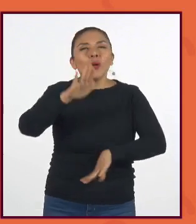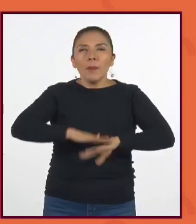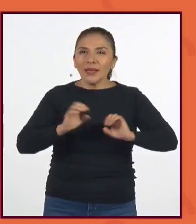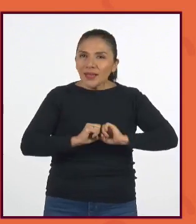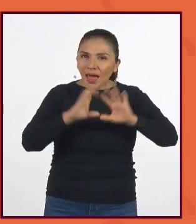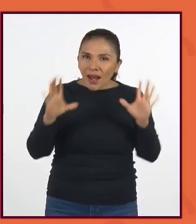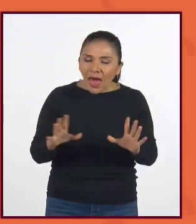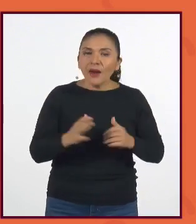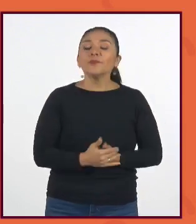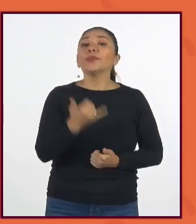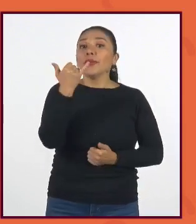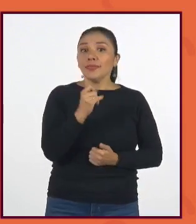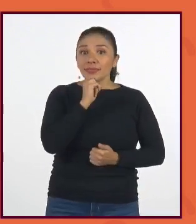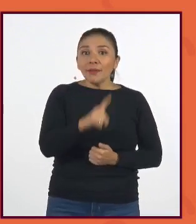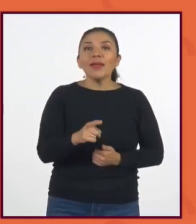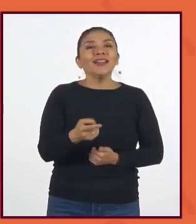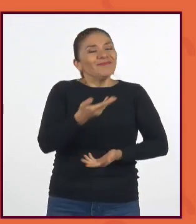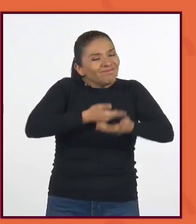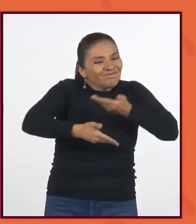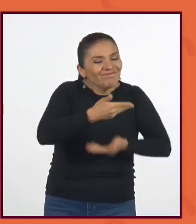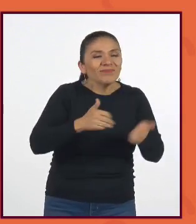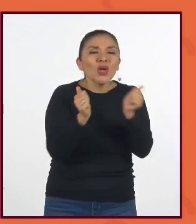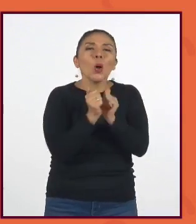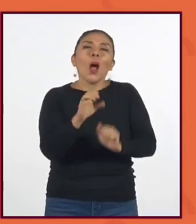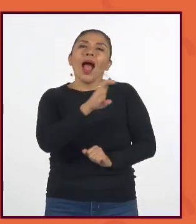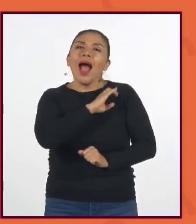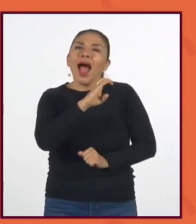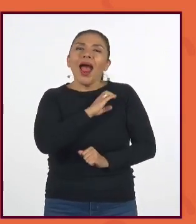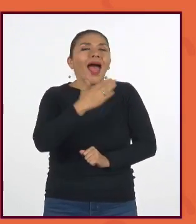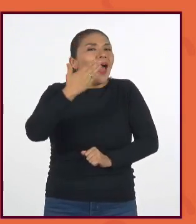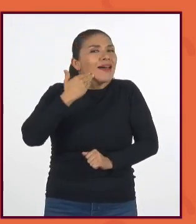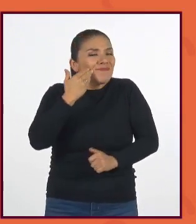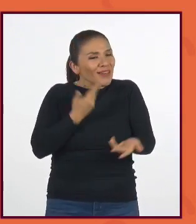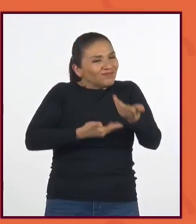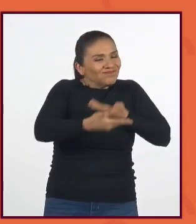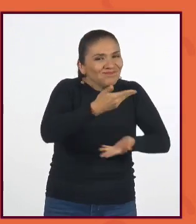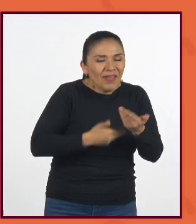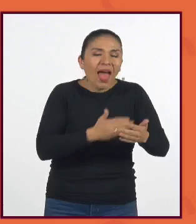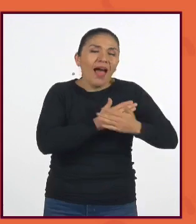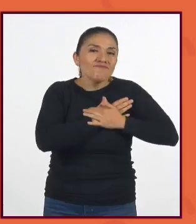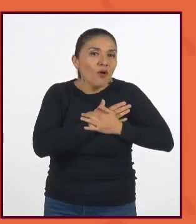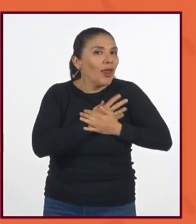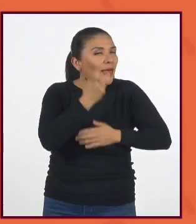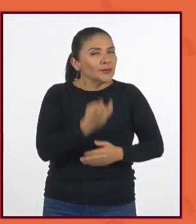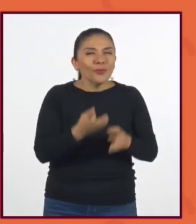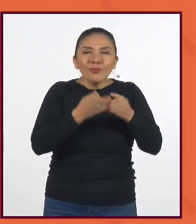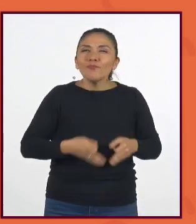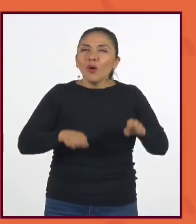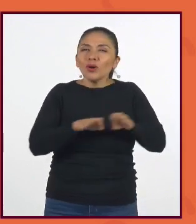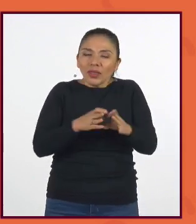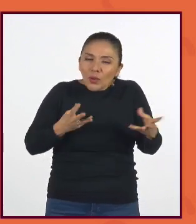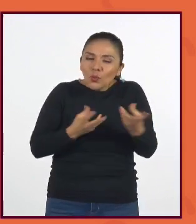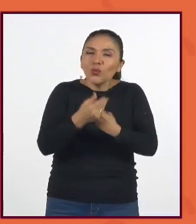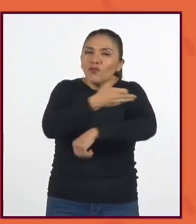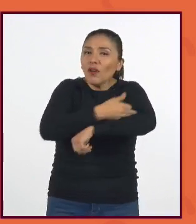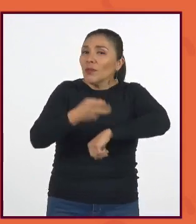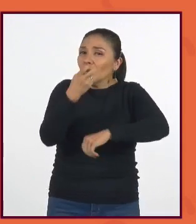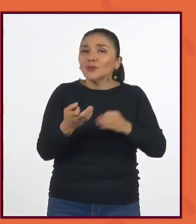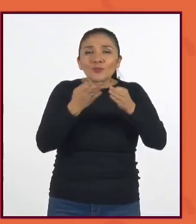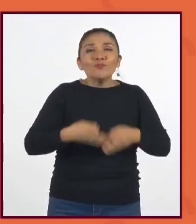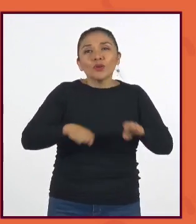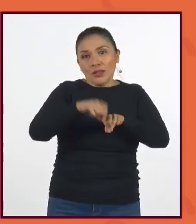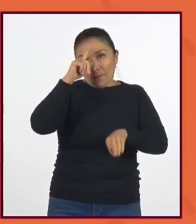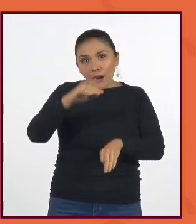también las relaciones de cariño son fundamentales. El cariño y el amor dentro del núcleo familiar son muy importantes para